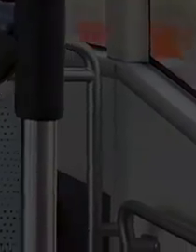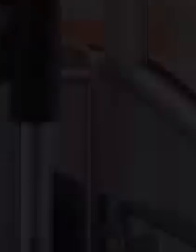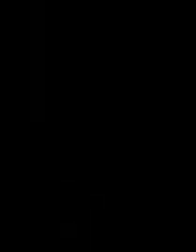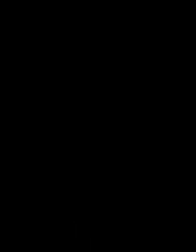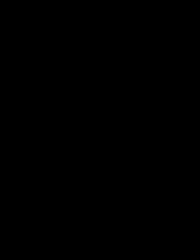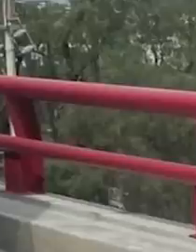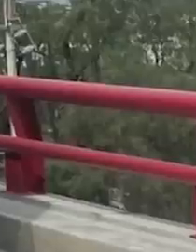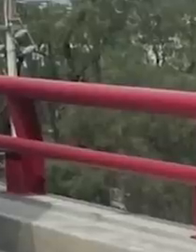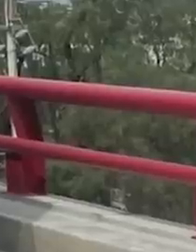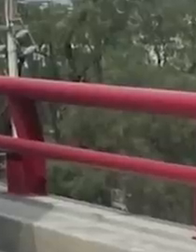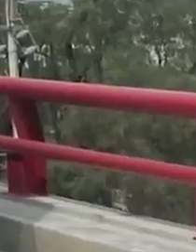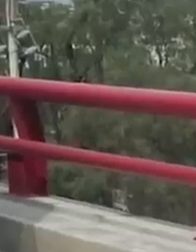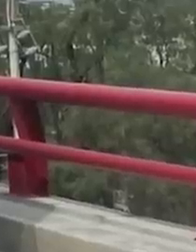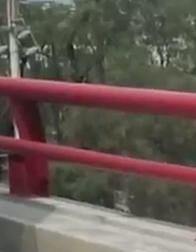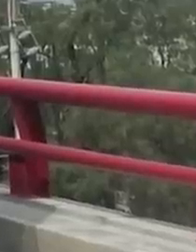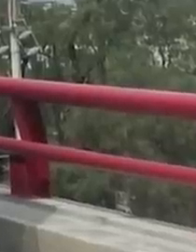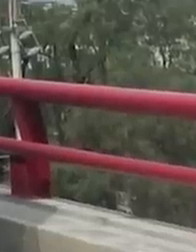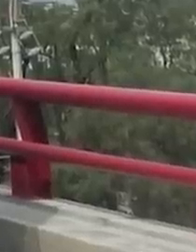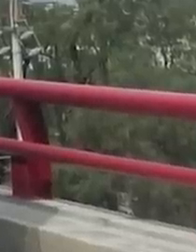Muchas gracias.